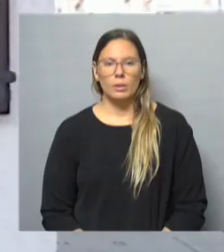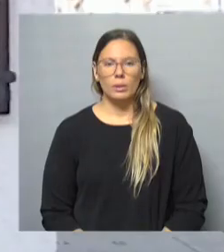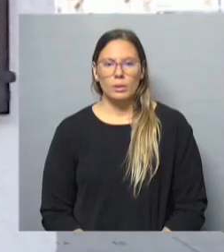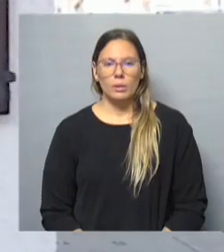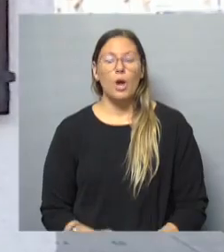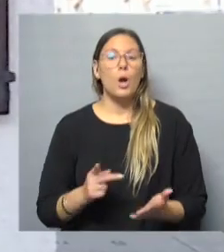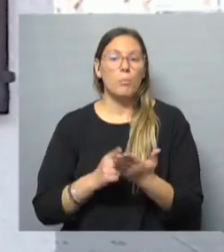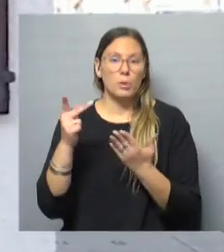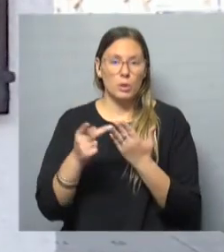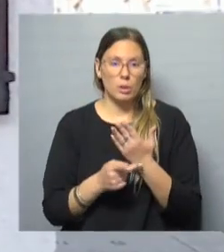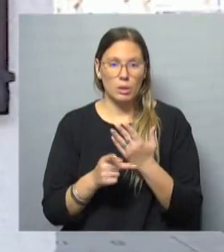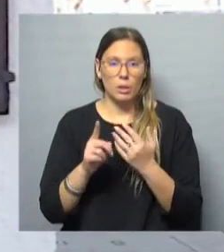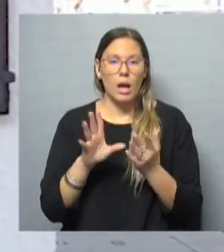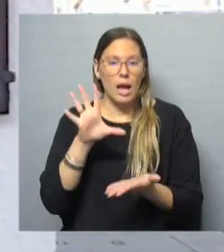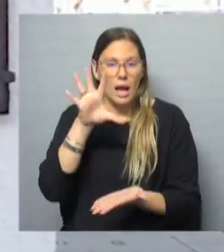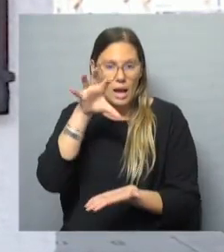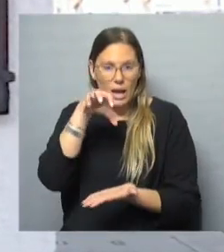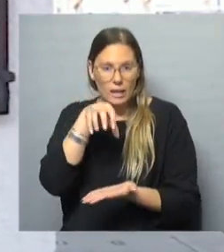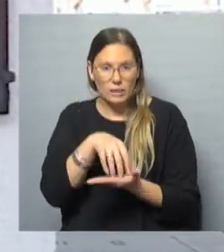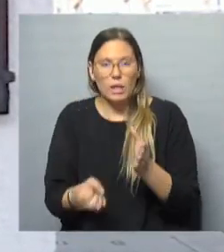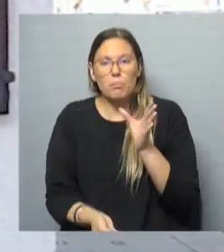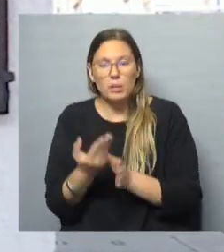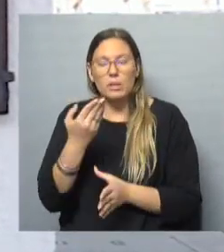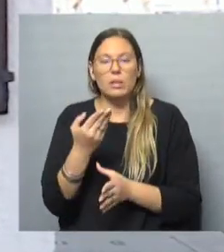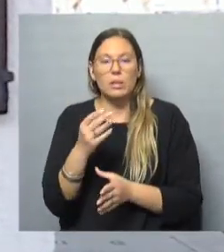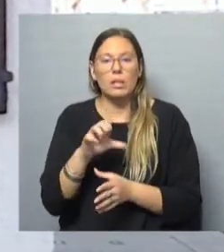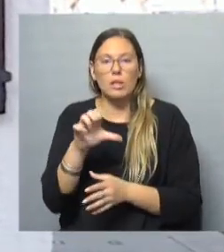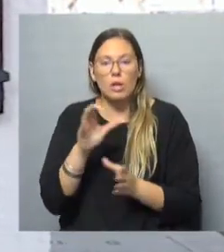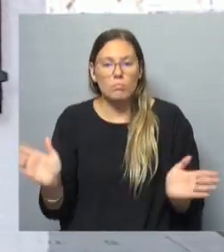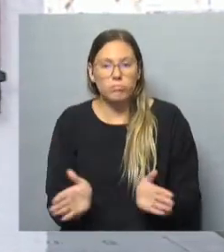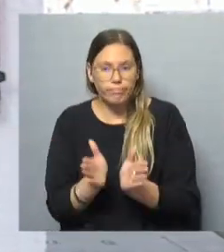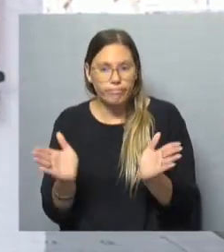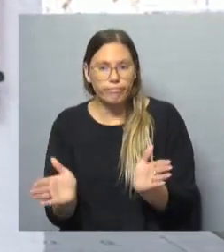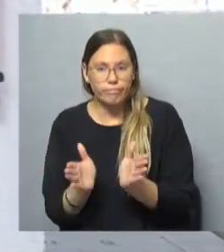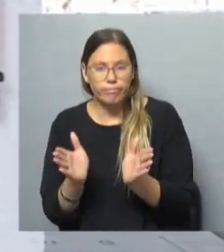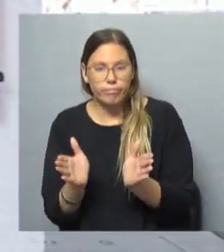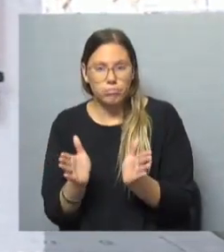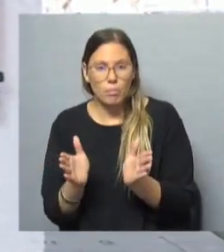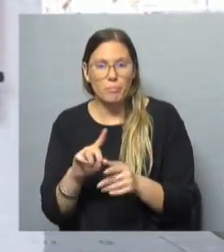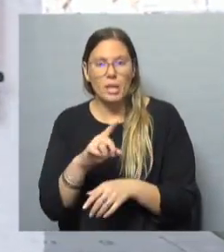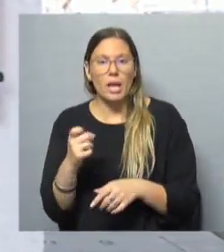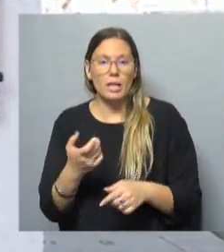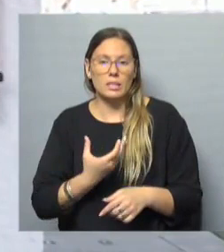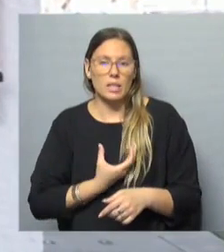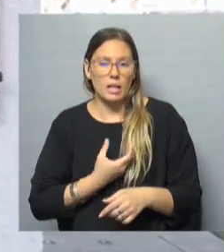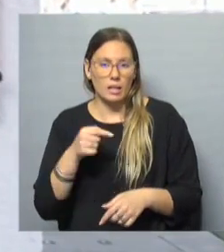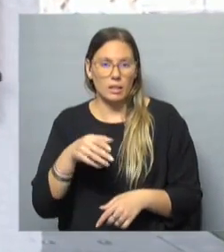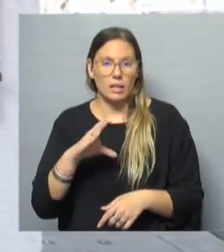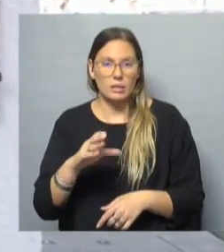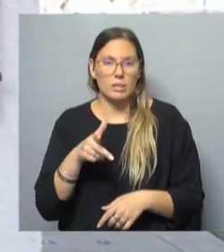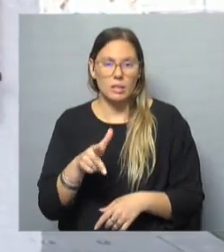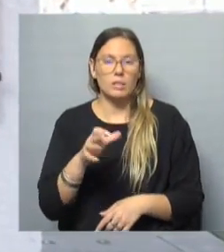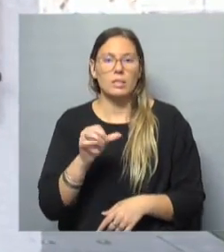Un proyecto que se llama Garitas para Emprendedores Andrés Abt, que bueno, fue impulsado por el exalcalde acá del CH, Andrés